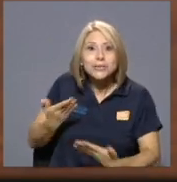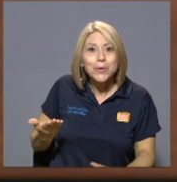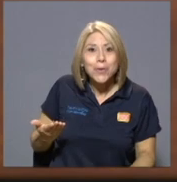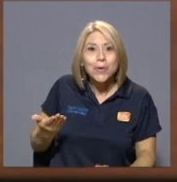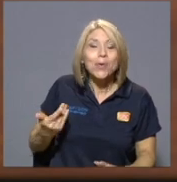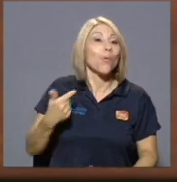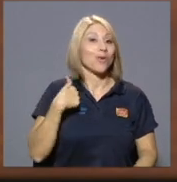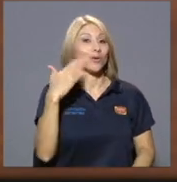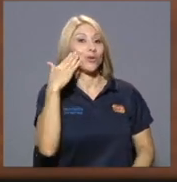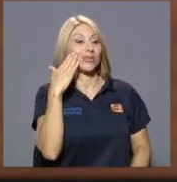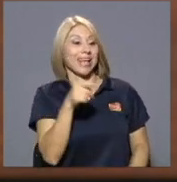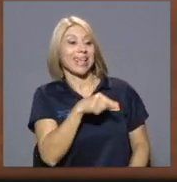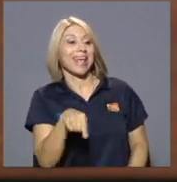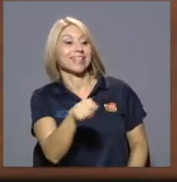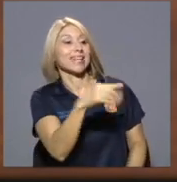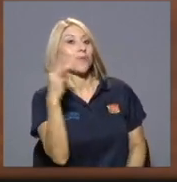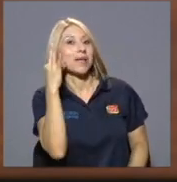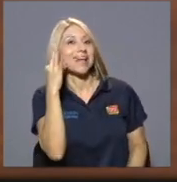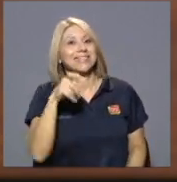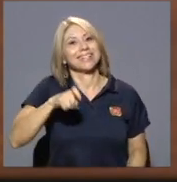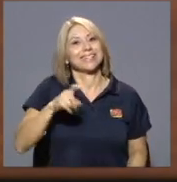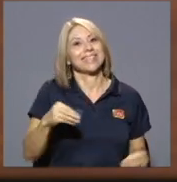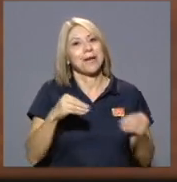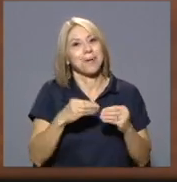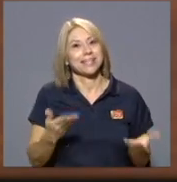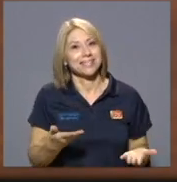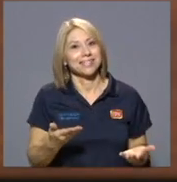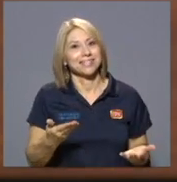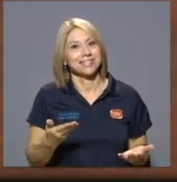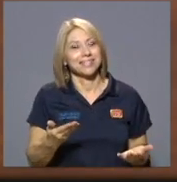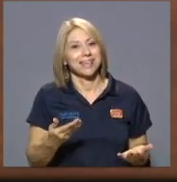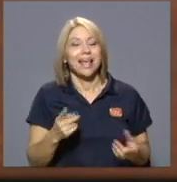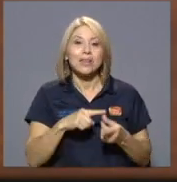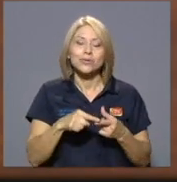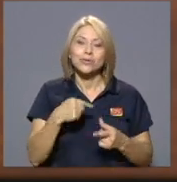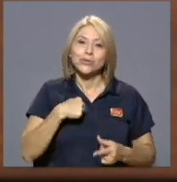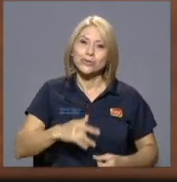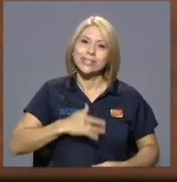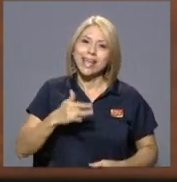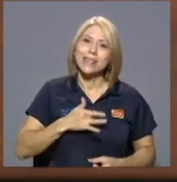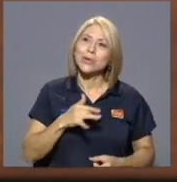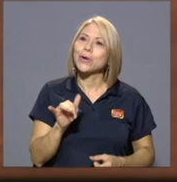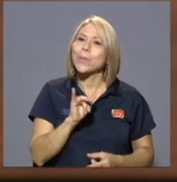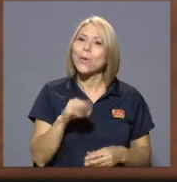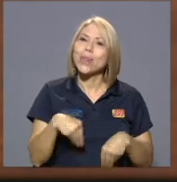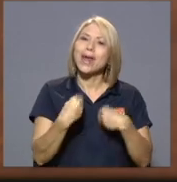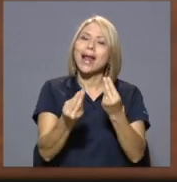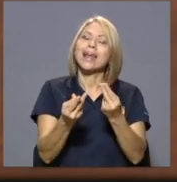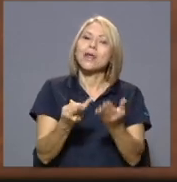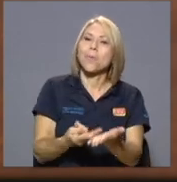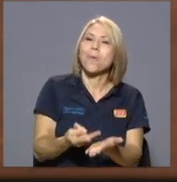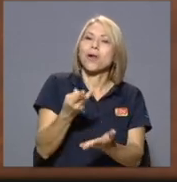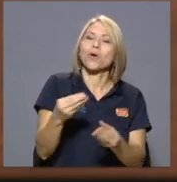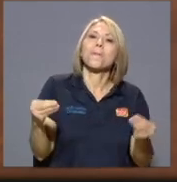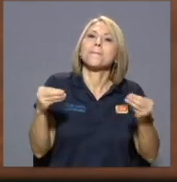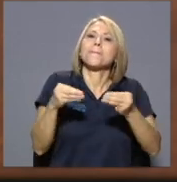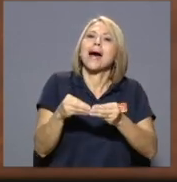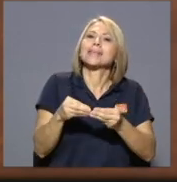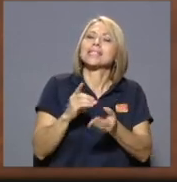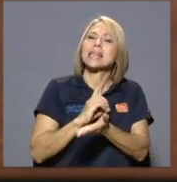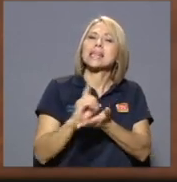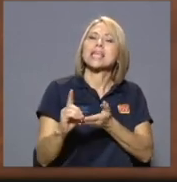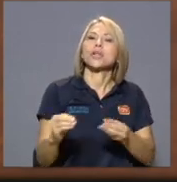estas compañeras lo necesitan más, ¿verdad? O sea, siento que es como darle un valor más digno, más sororo, más